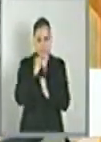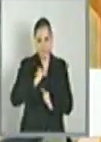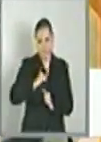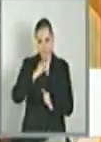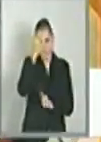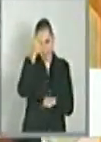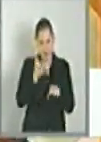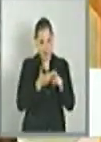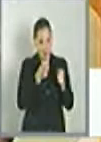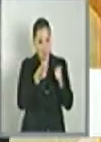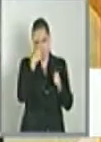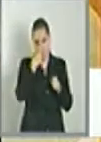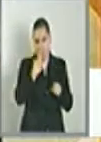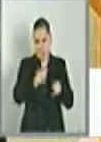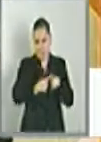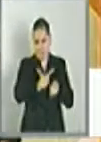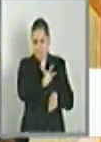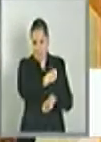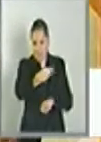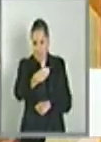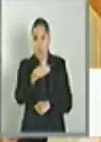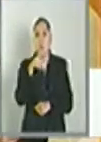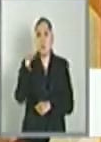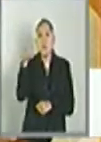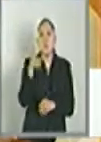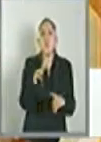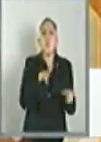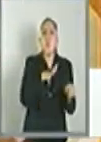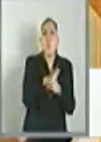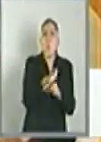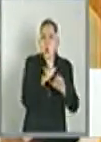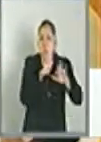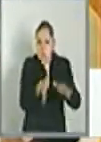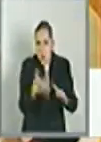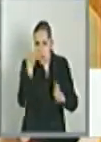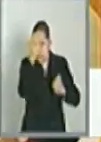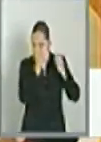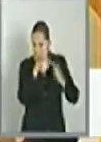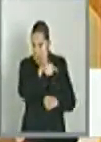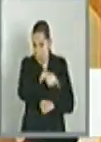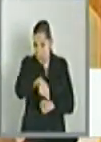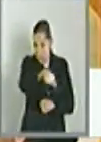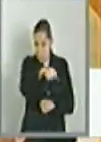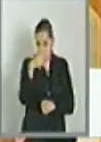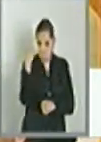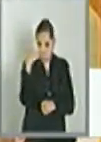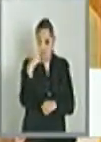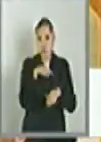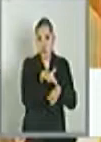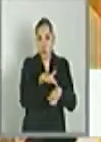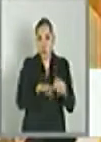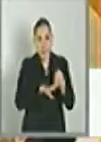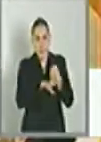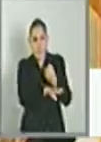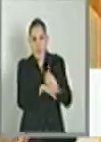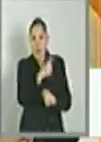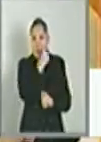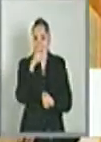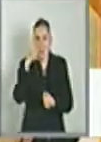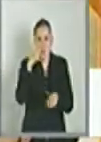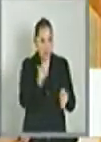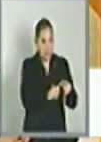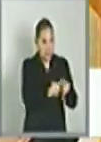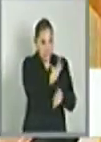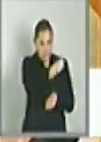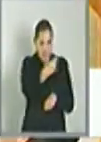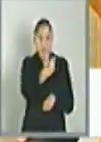un informe a esta soberanía de lo que ya ha realizado en el estado de Yucatán en materia de combate a la influenza y que también se exhorte